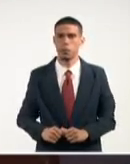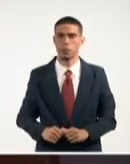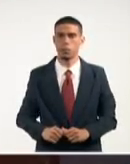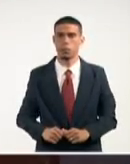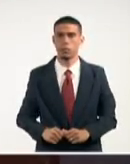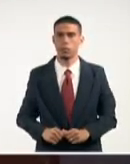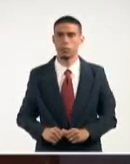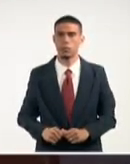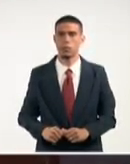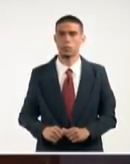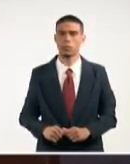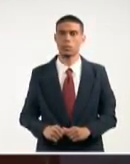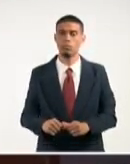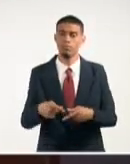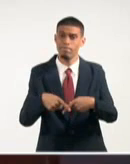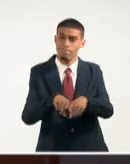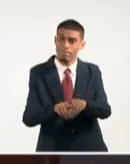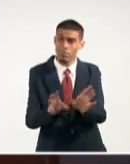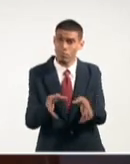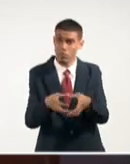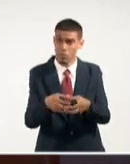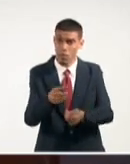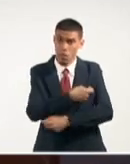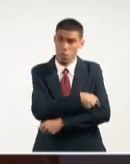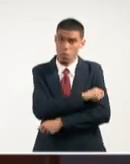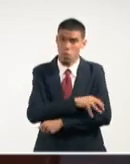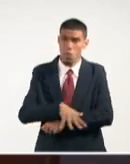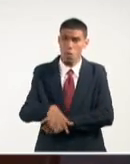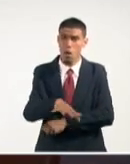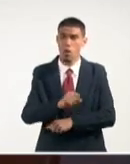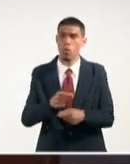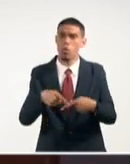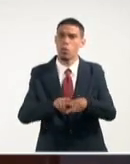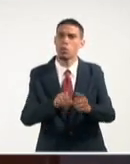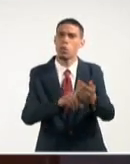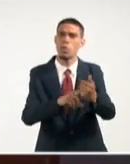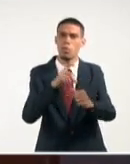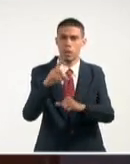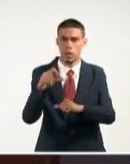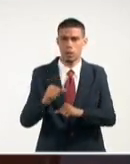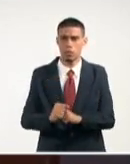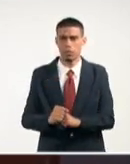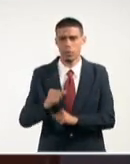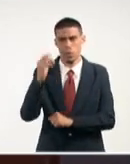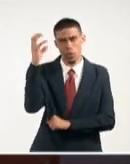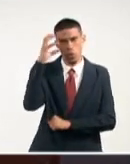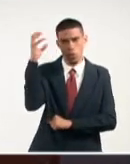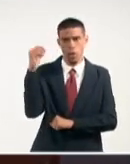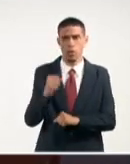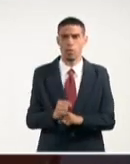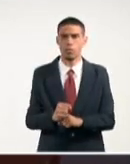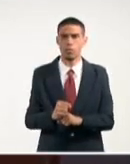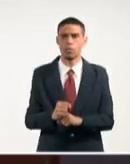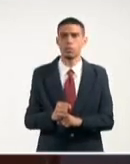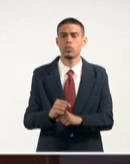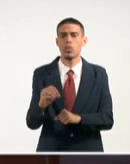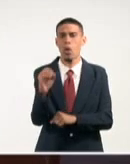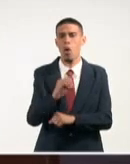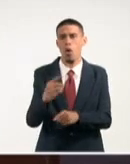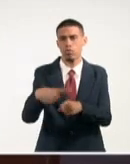La unidad formada por el partido, el gobierno, las organizaciones de